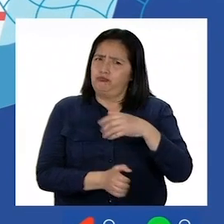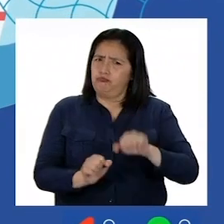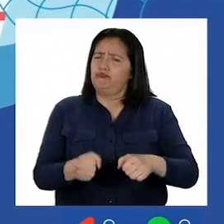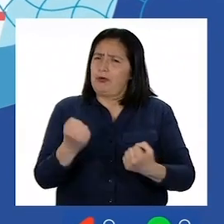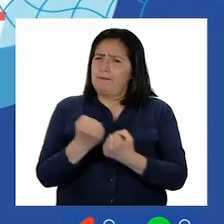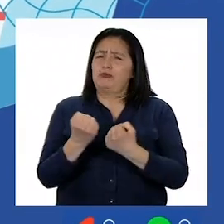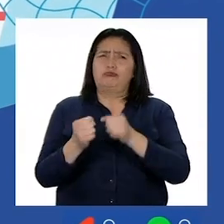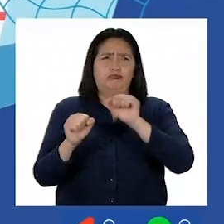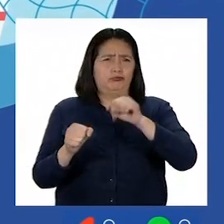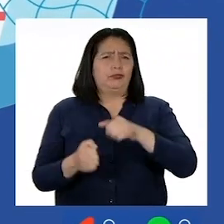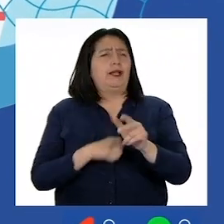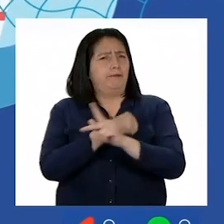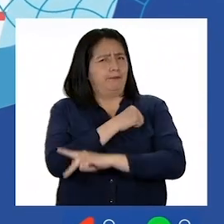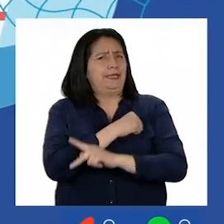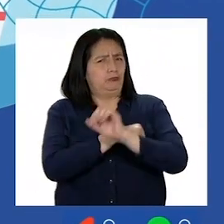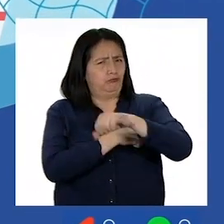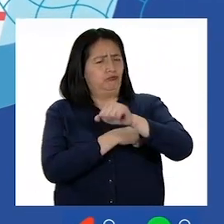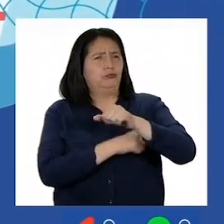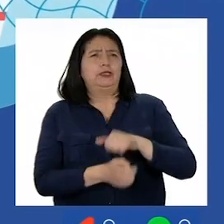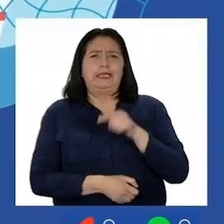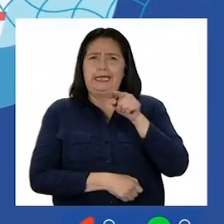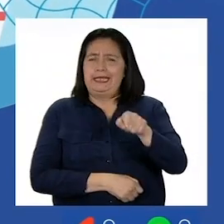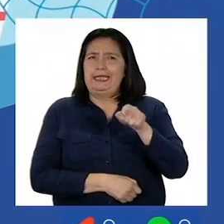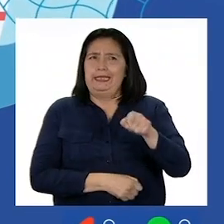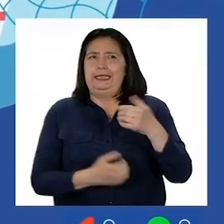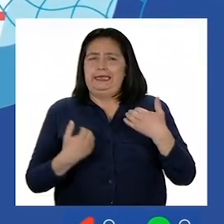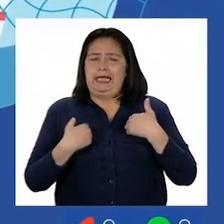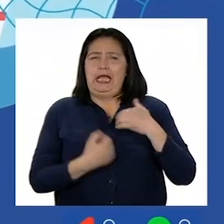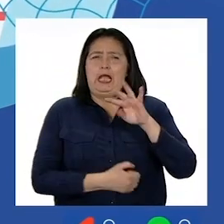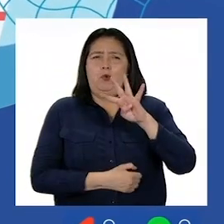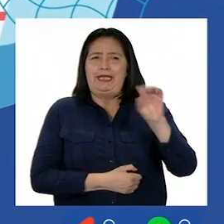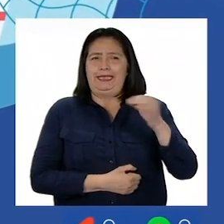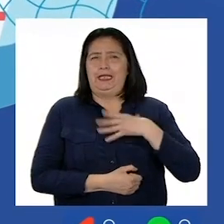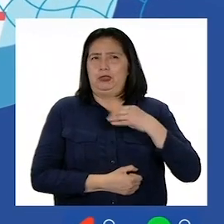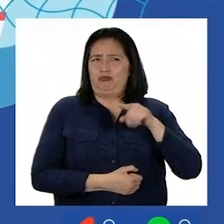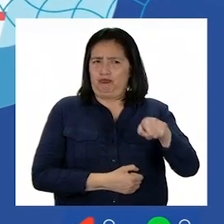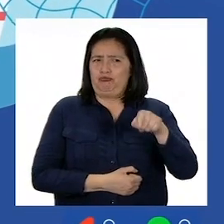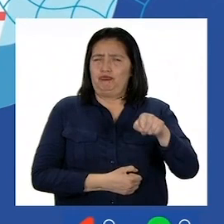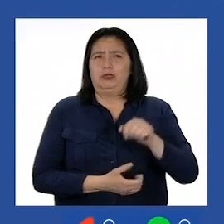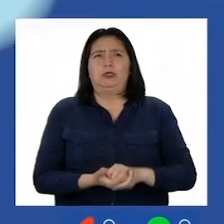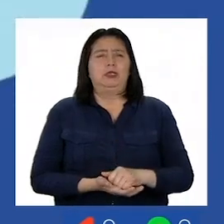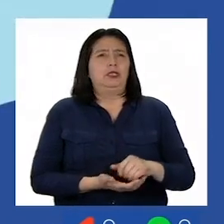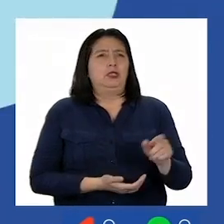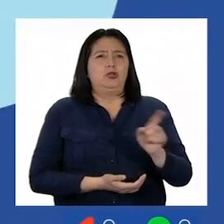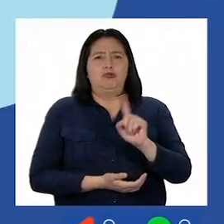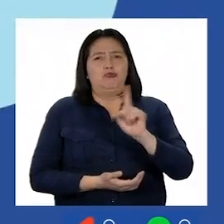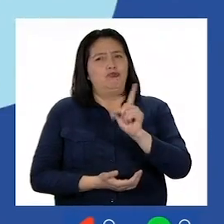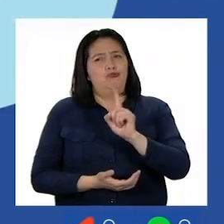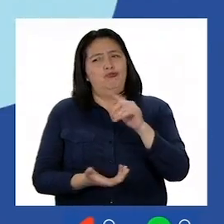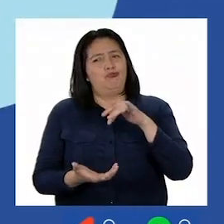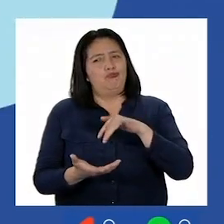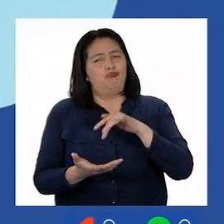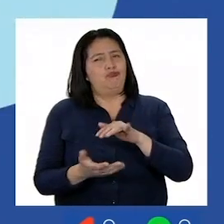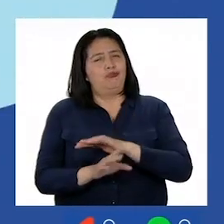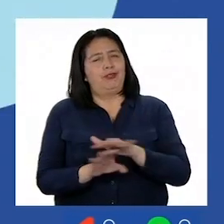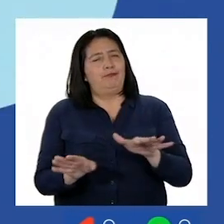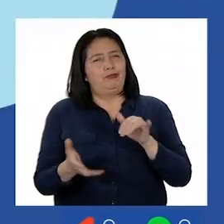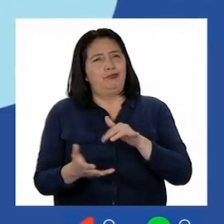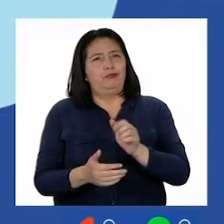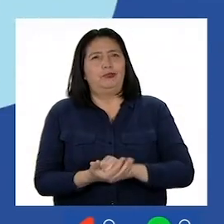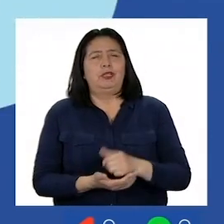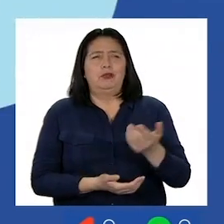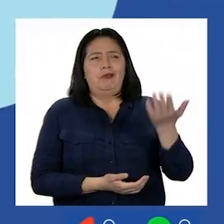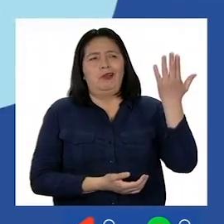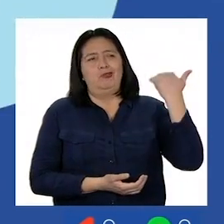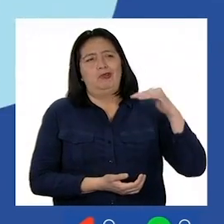contribuye con nuestro país. Él tiene 40 años y no acabó el colegio cuando